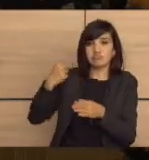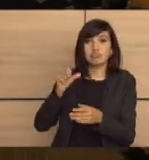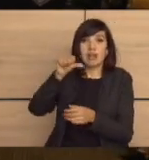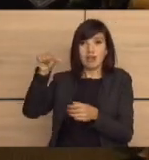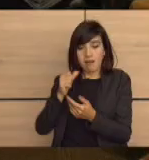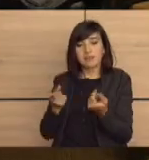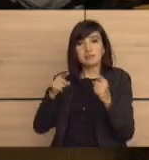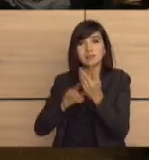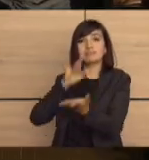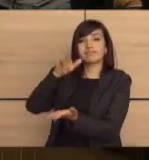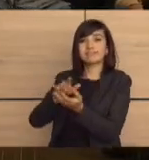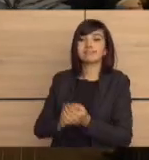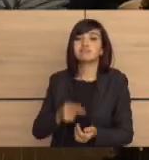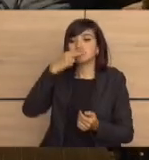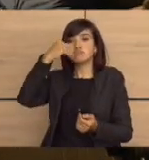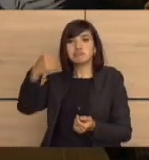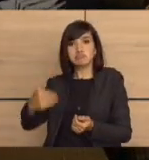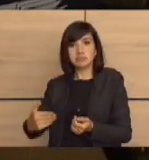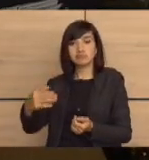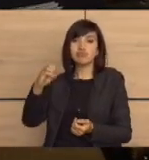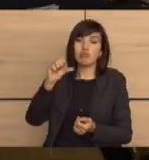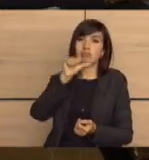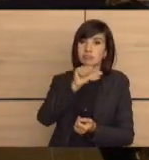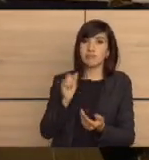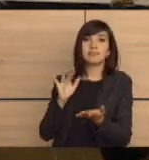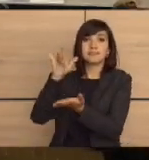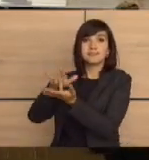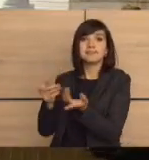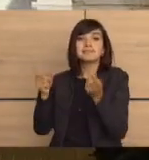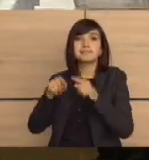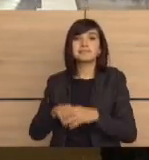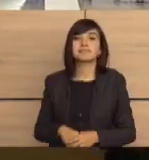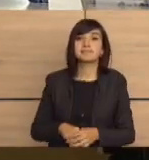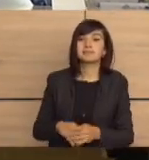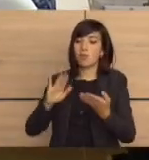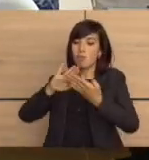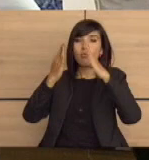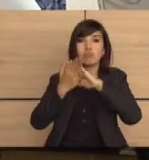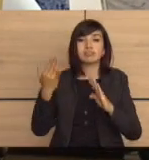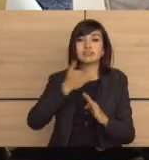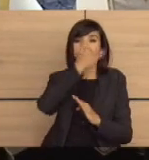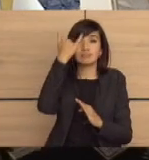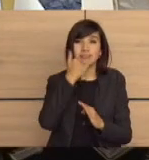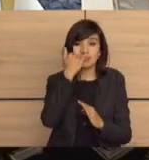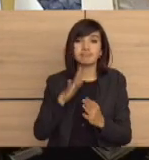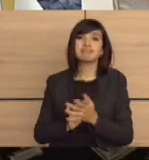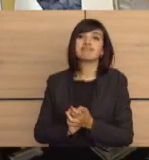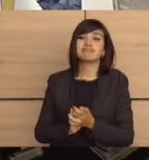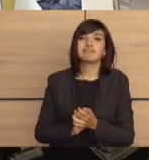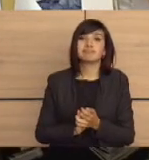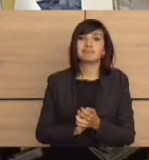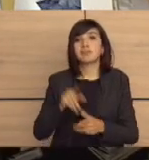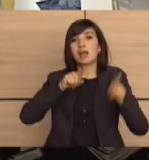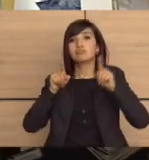y niñas, las comunidades étnicas, ¿sí? Las comunidades afrodescendientes, para los que somos del interior a